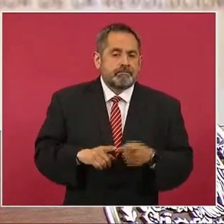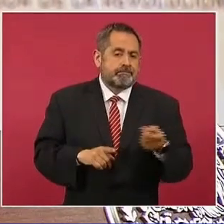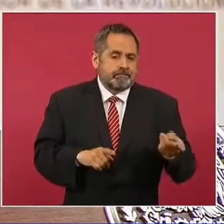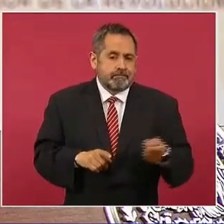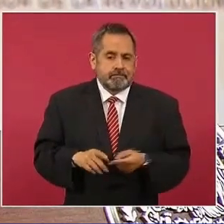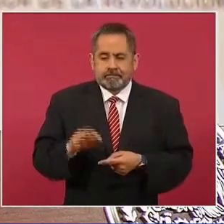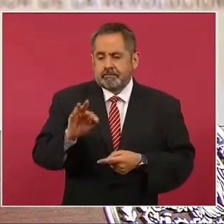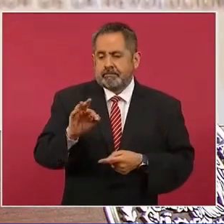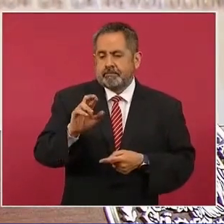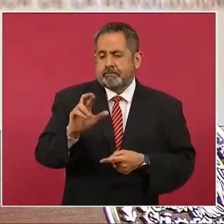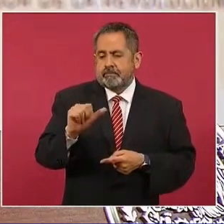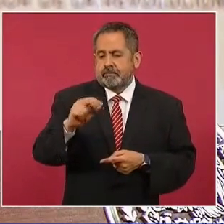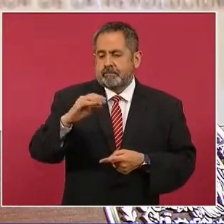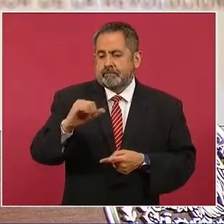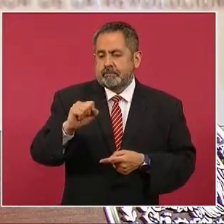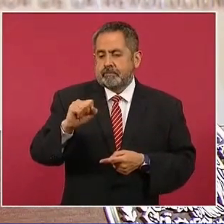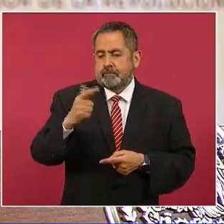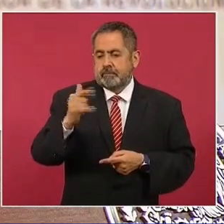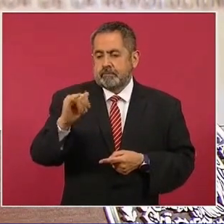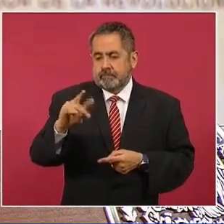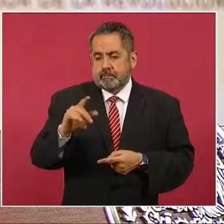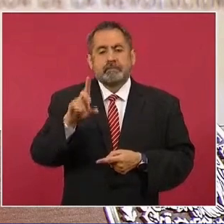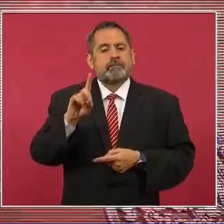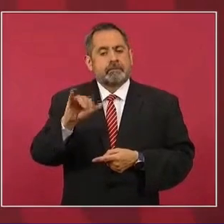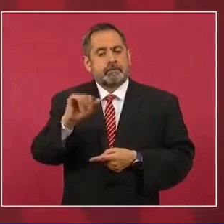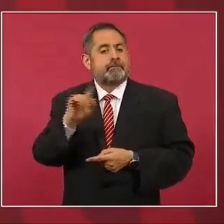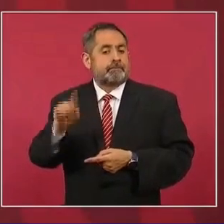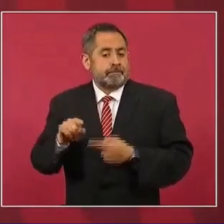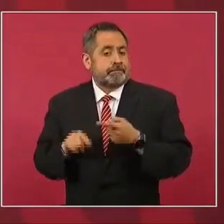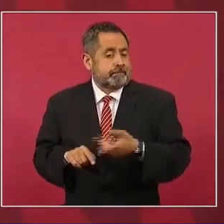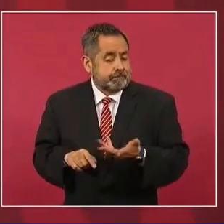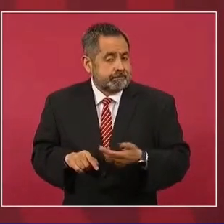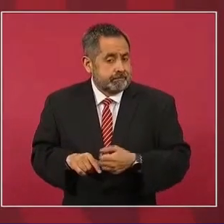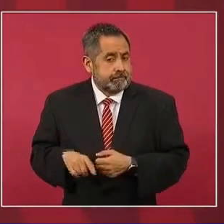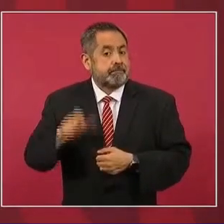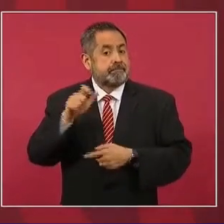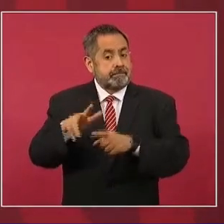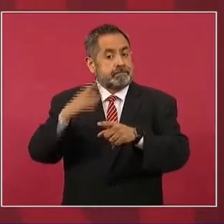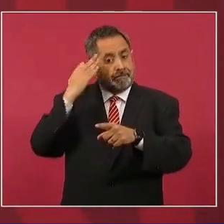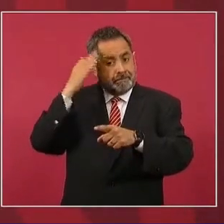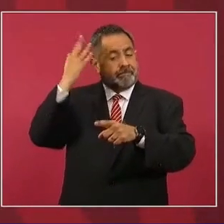Francisco Gil Díaz, que había trabajado